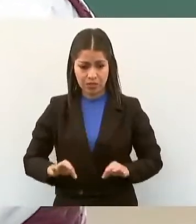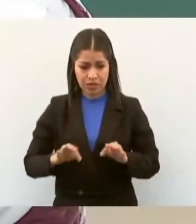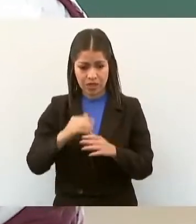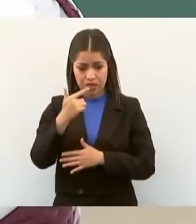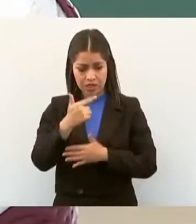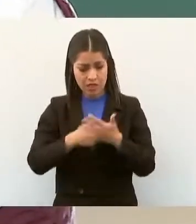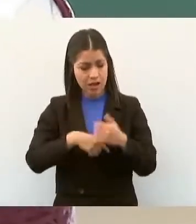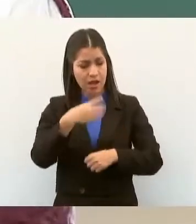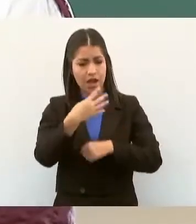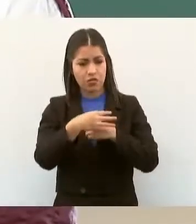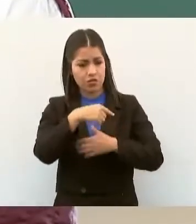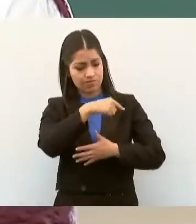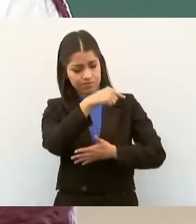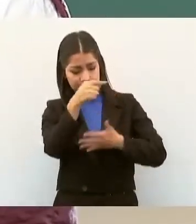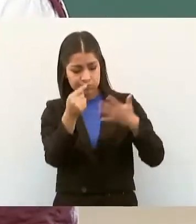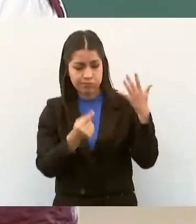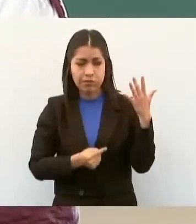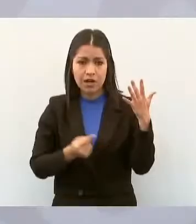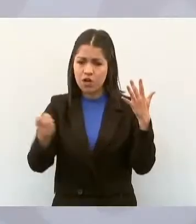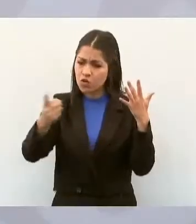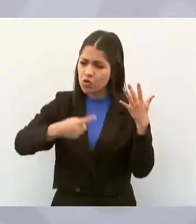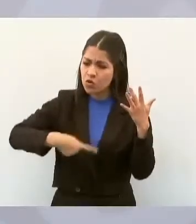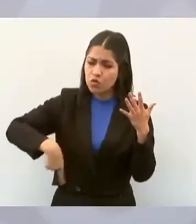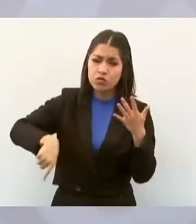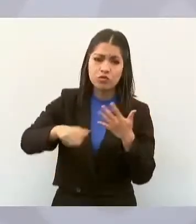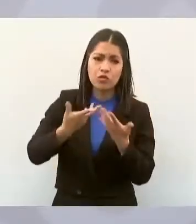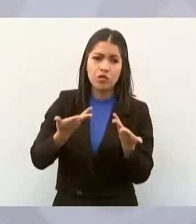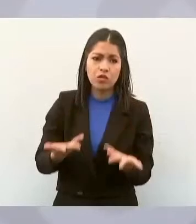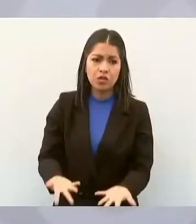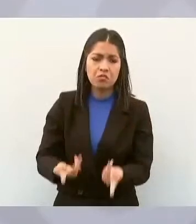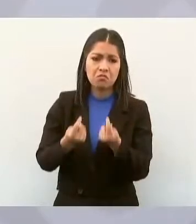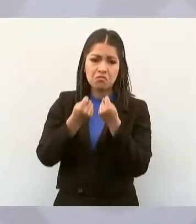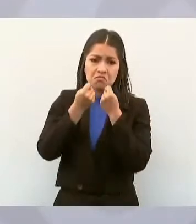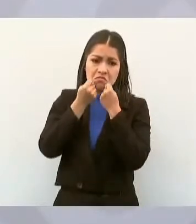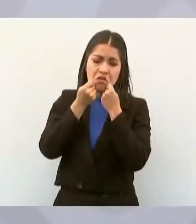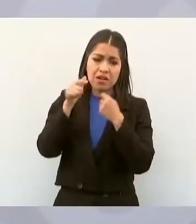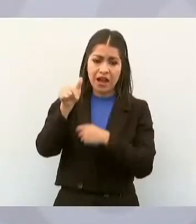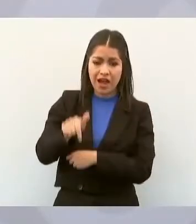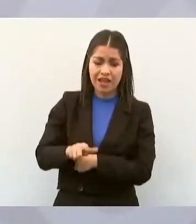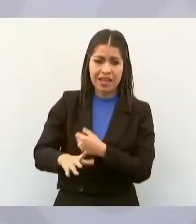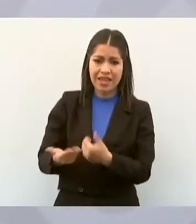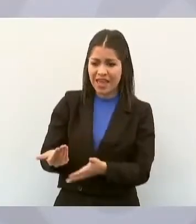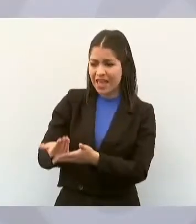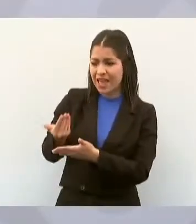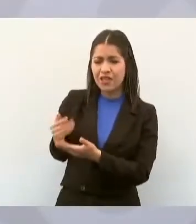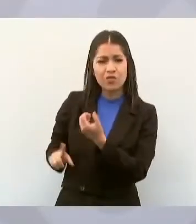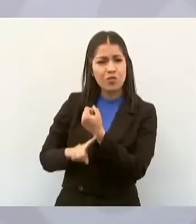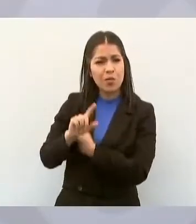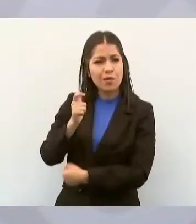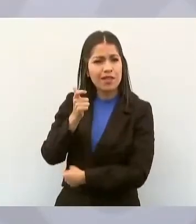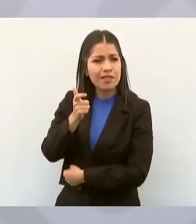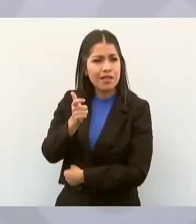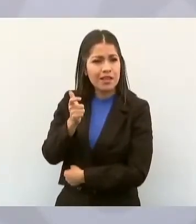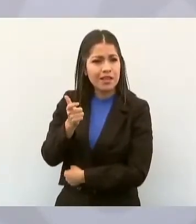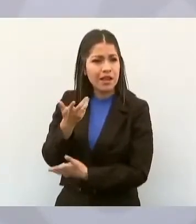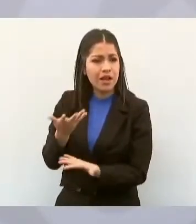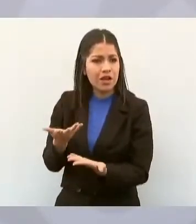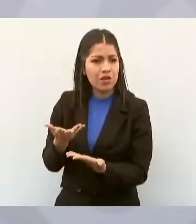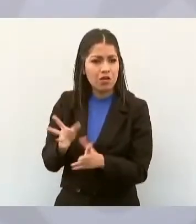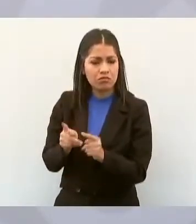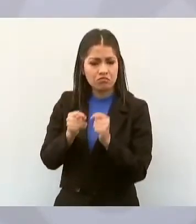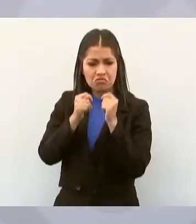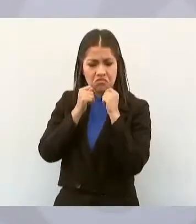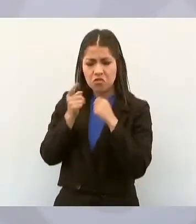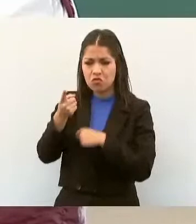manera decidida y a pesar de cómo encontramos las finanzas del estado hace más de un año, siempre